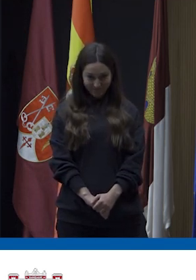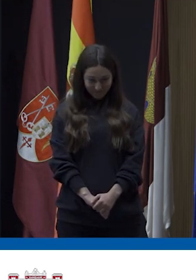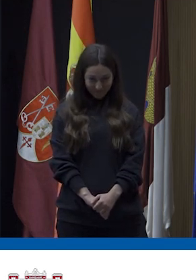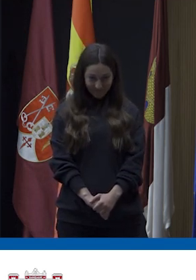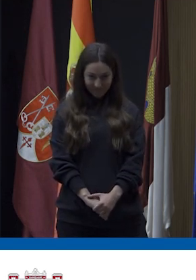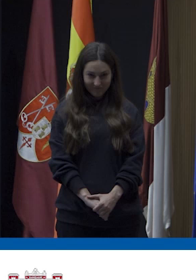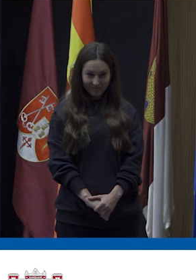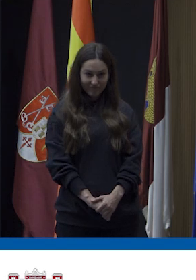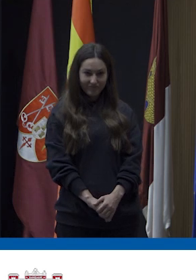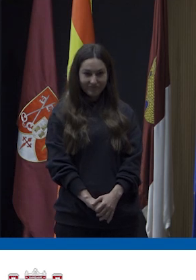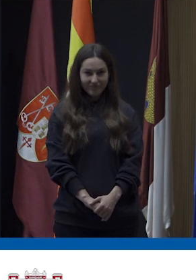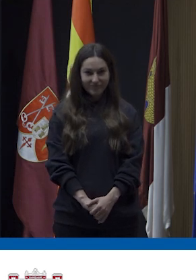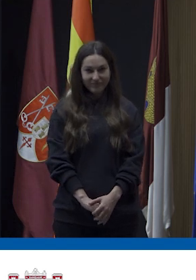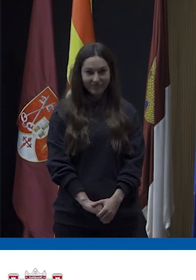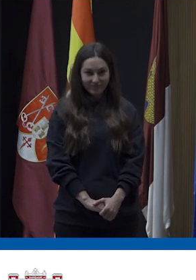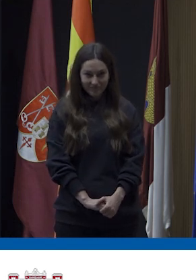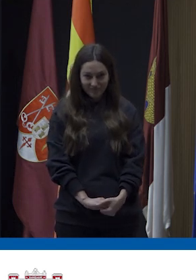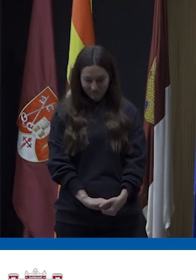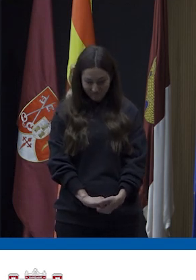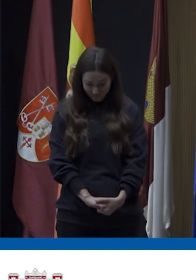Aquí. Muchas gracias.